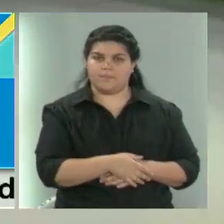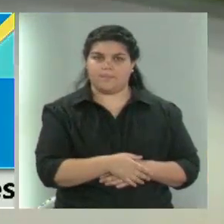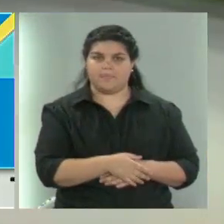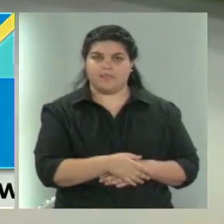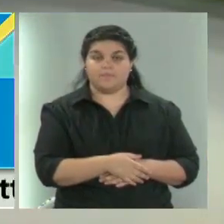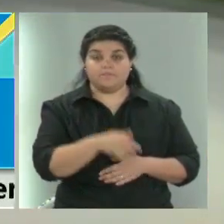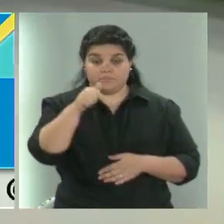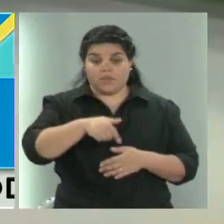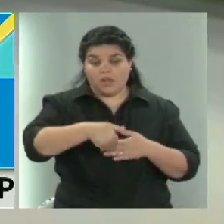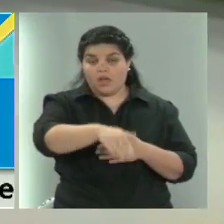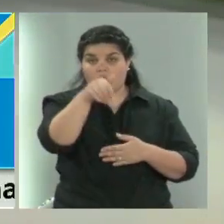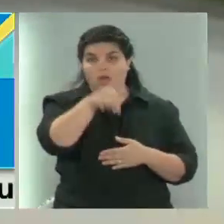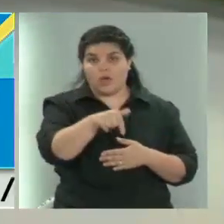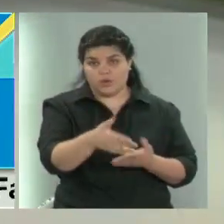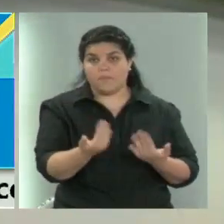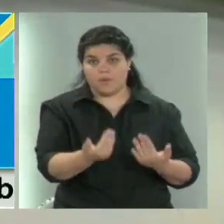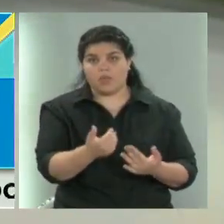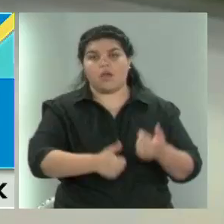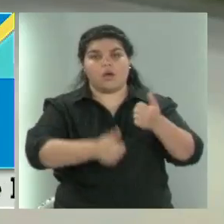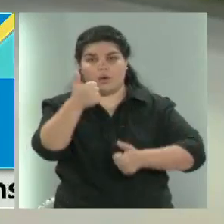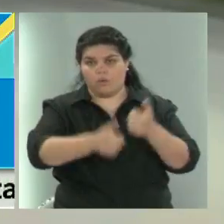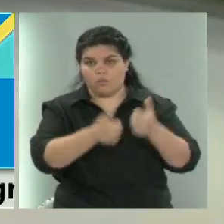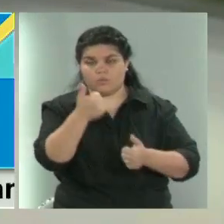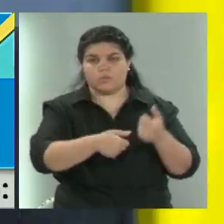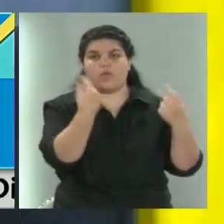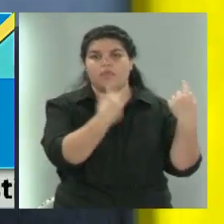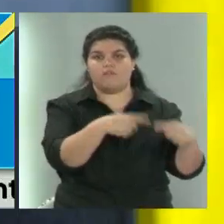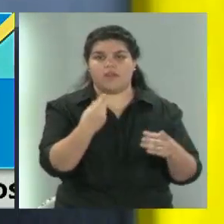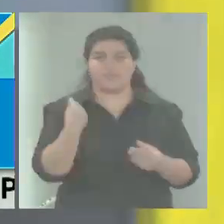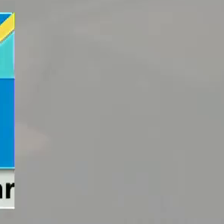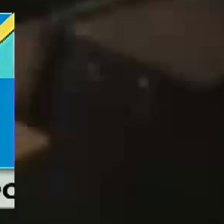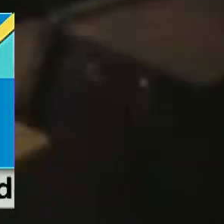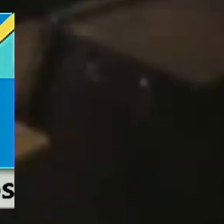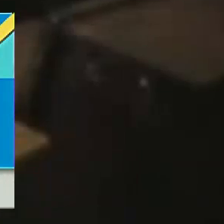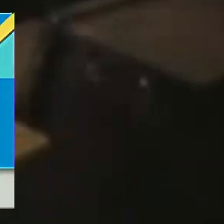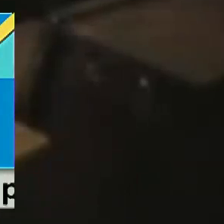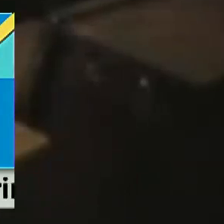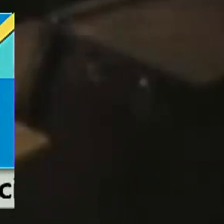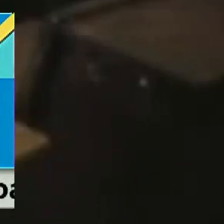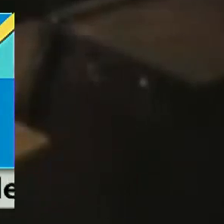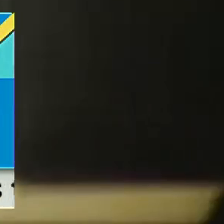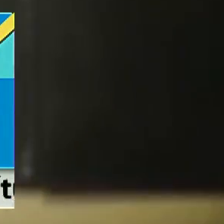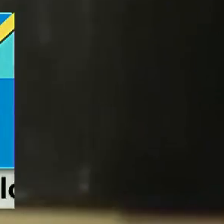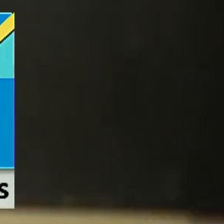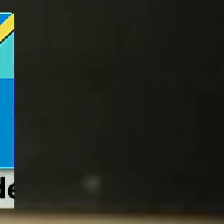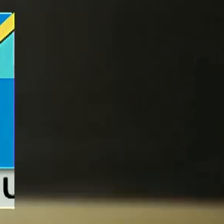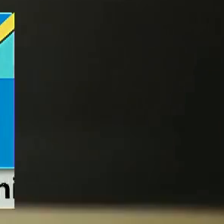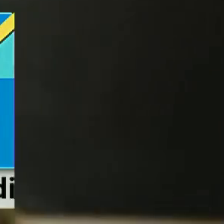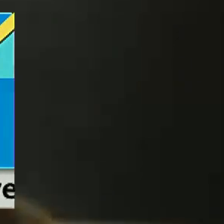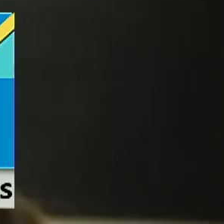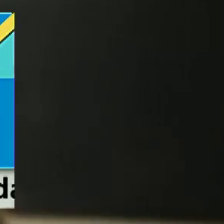se puede aprovechar, por ejemplo, con los concursos que se han hecho y se han tomado cargos en el nivel medio, con concursos